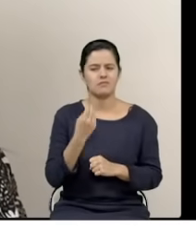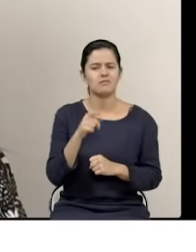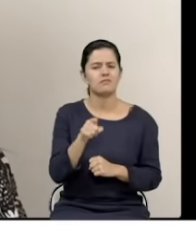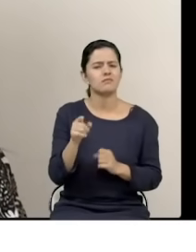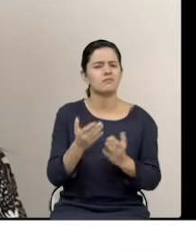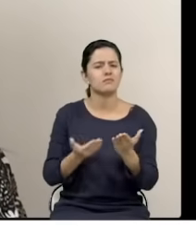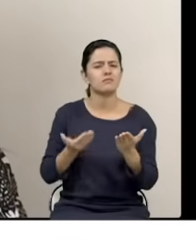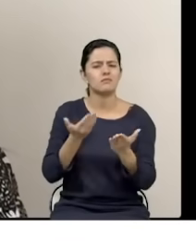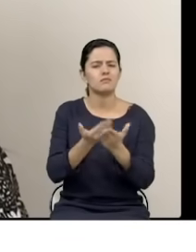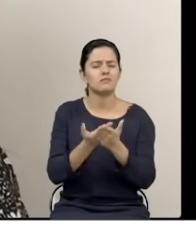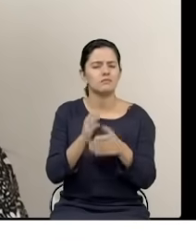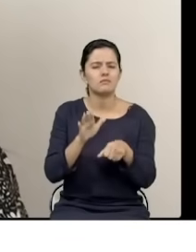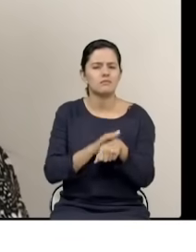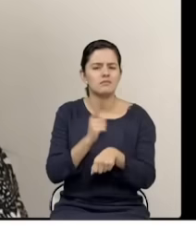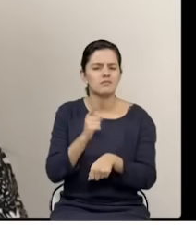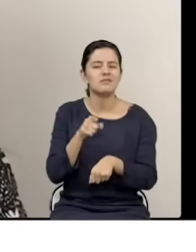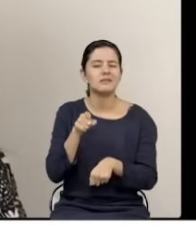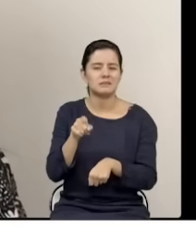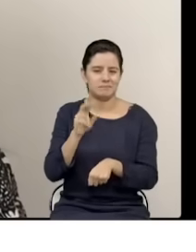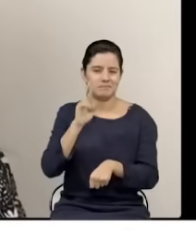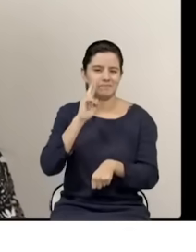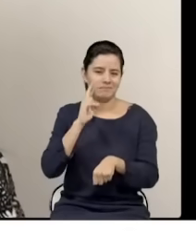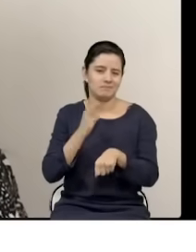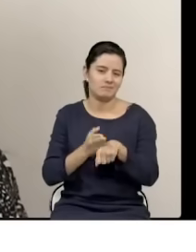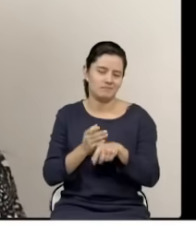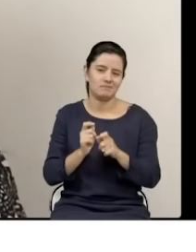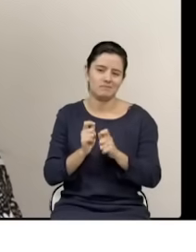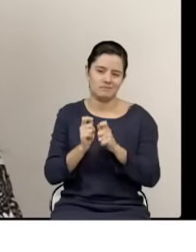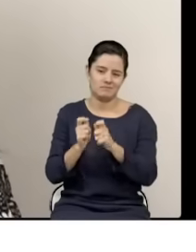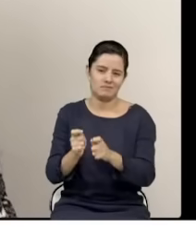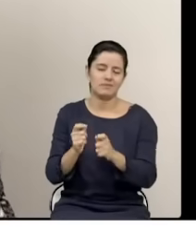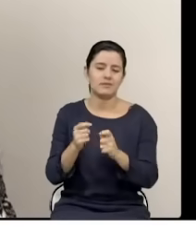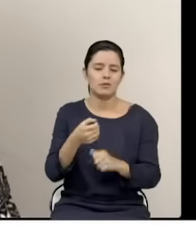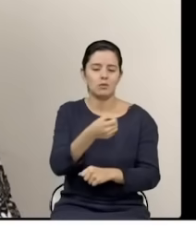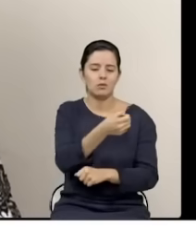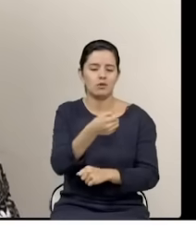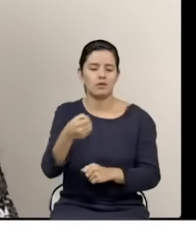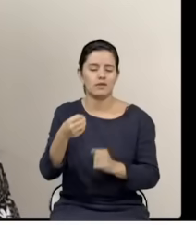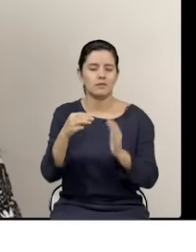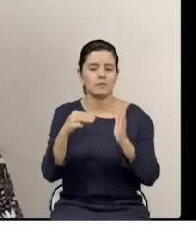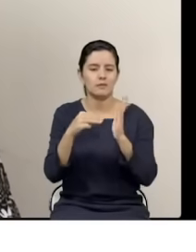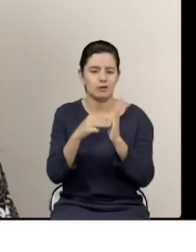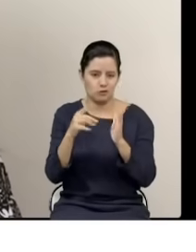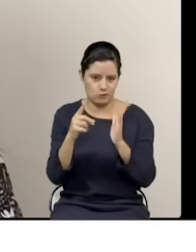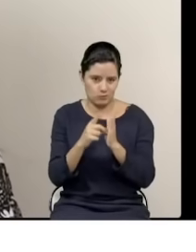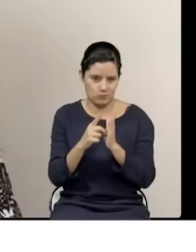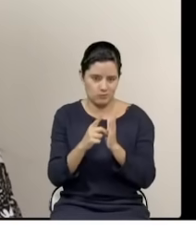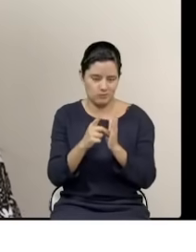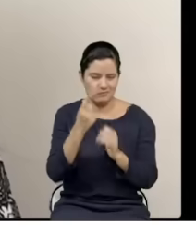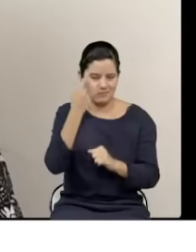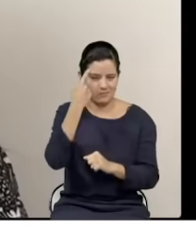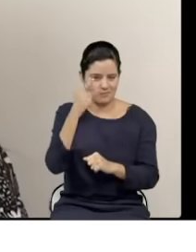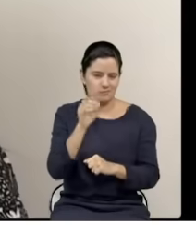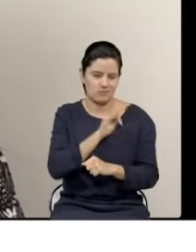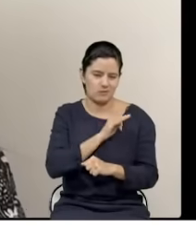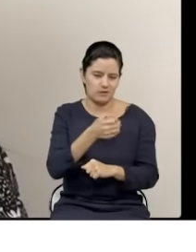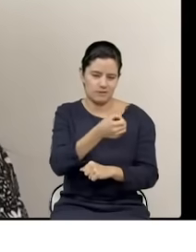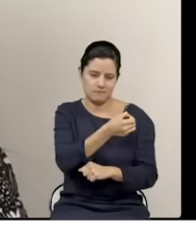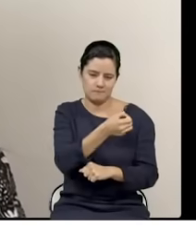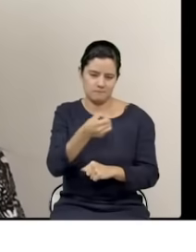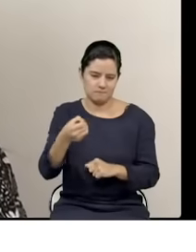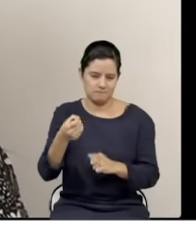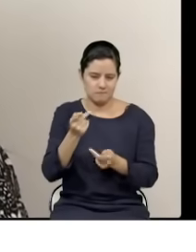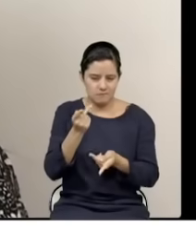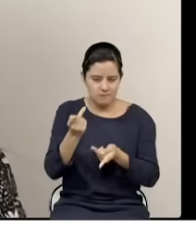justamente se le encargó también hacer la metodología para llevar a cabo el ejercicio de las